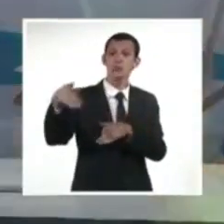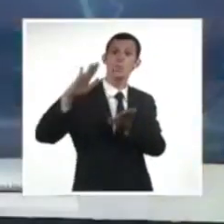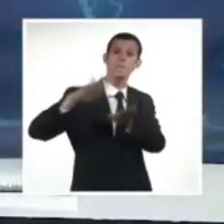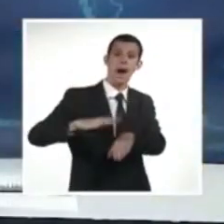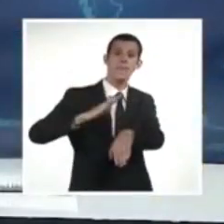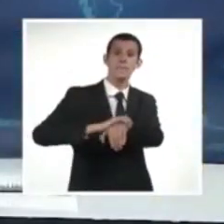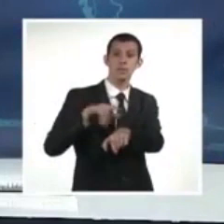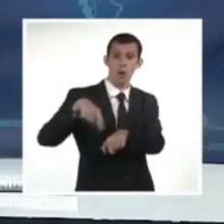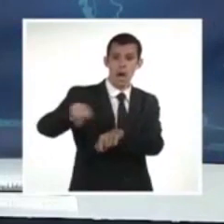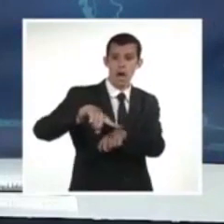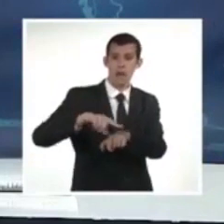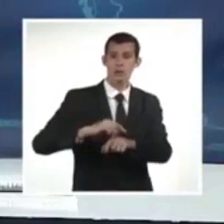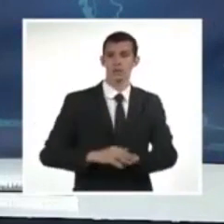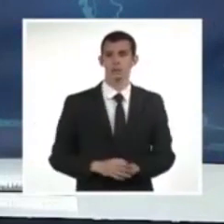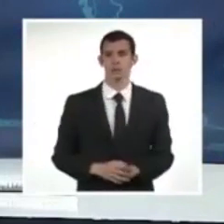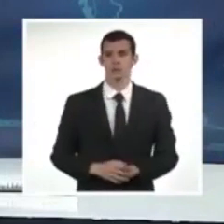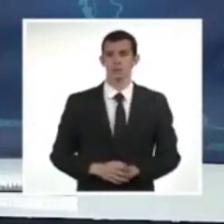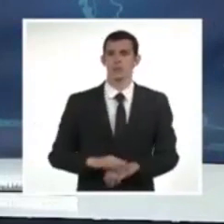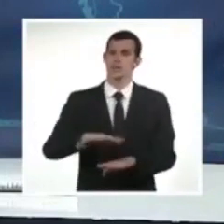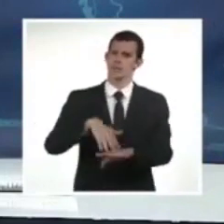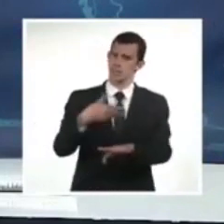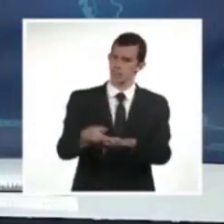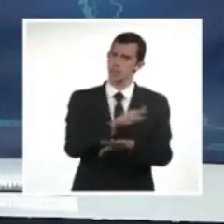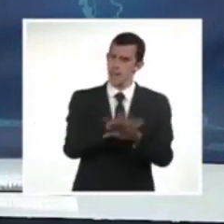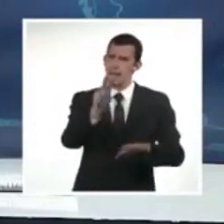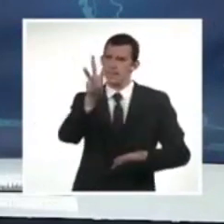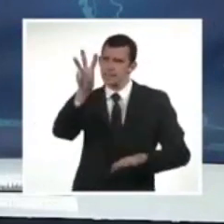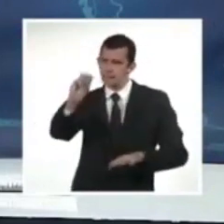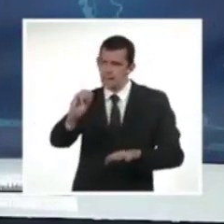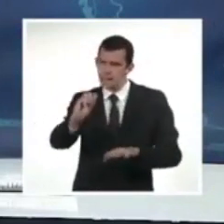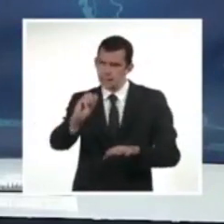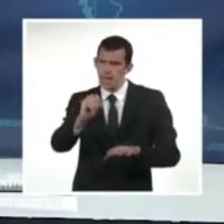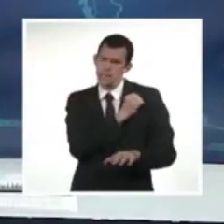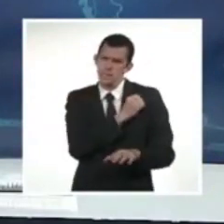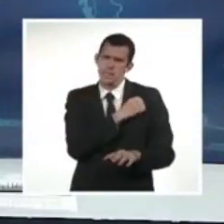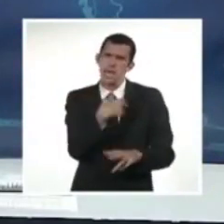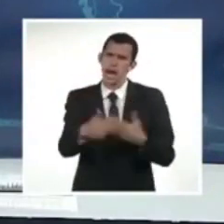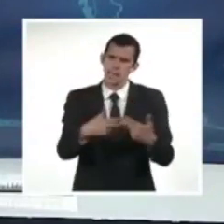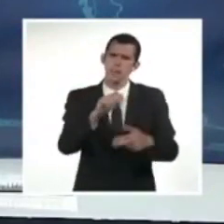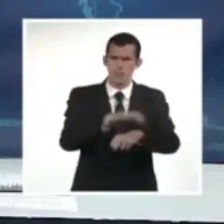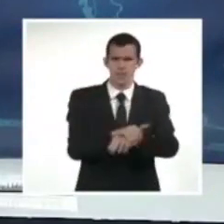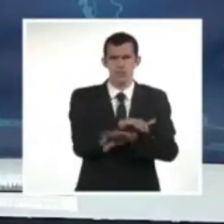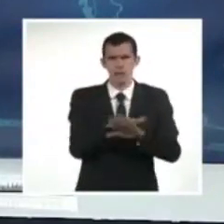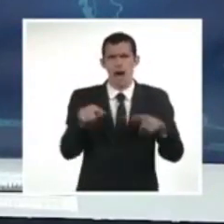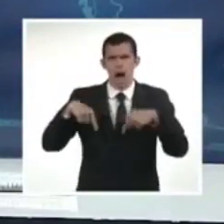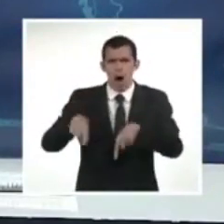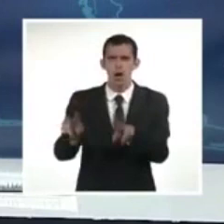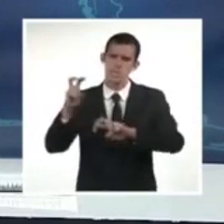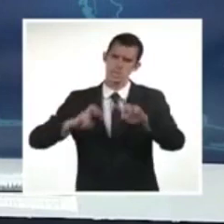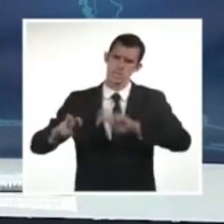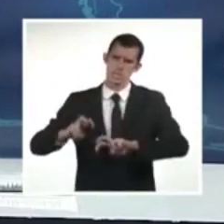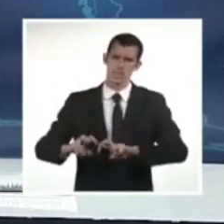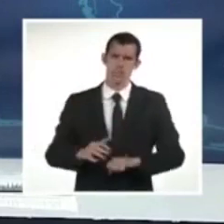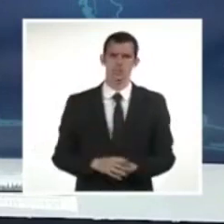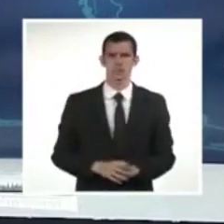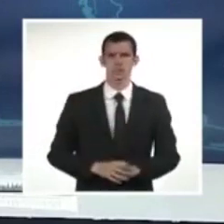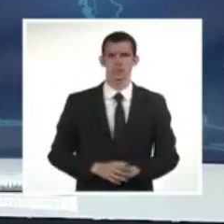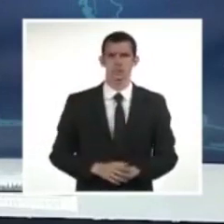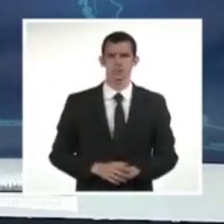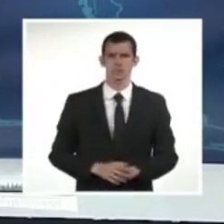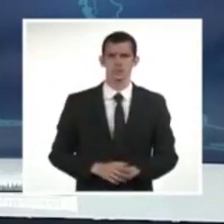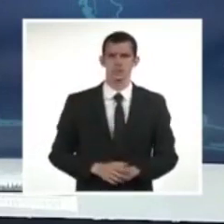conocen quienes lo hacen continúan operando desde el sur de la florida grupos